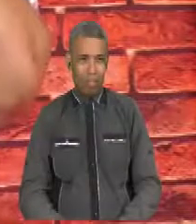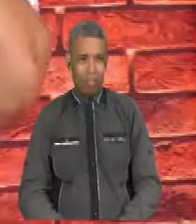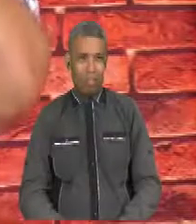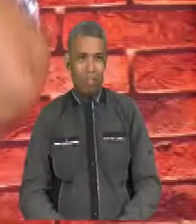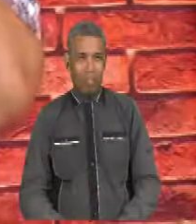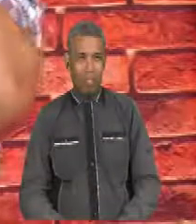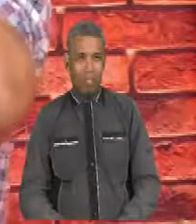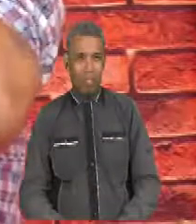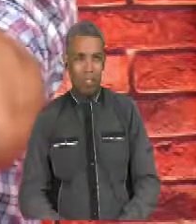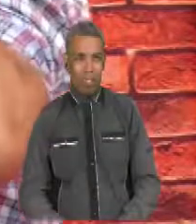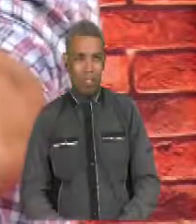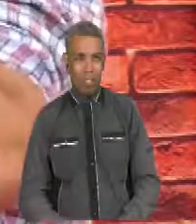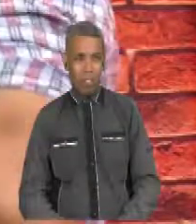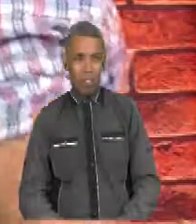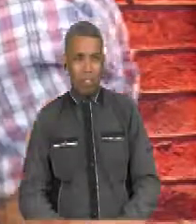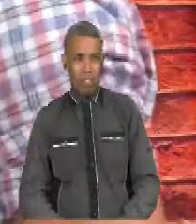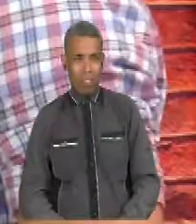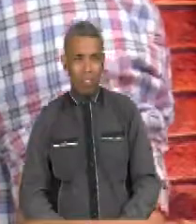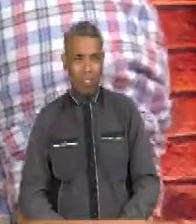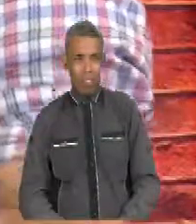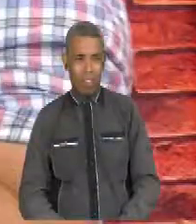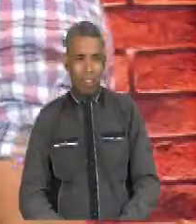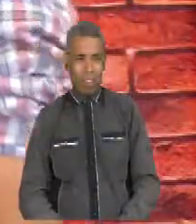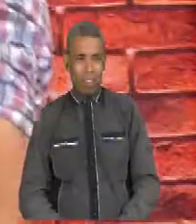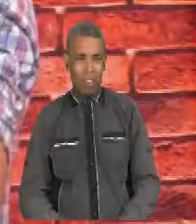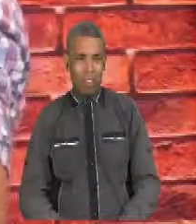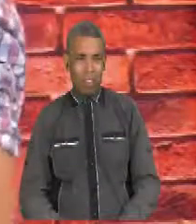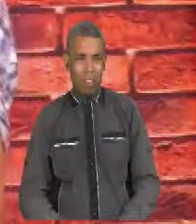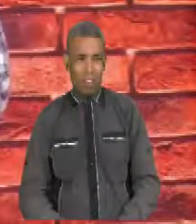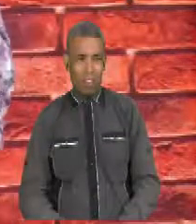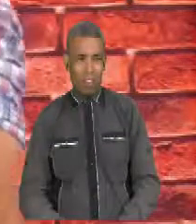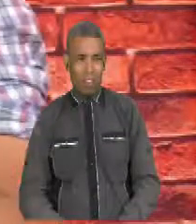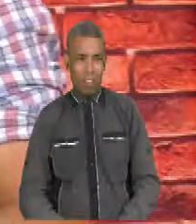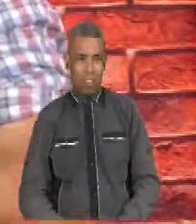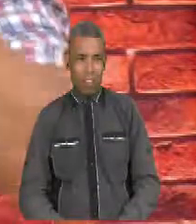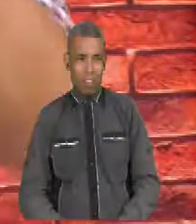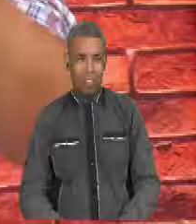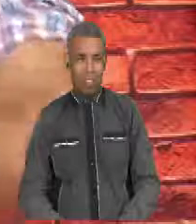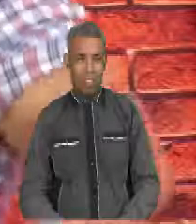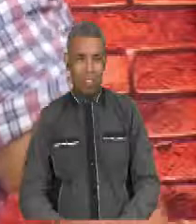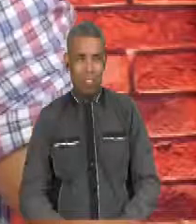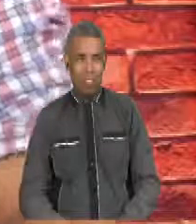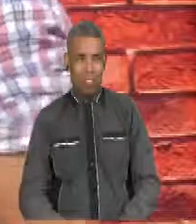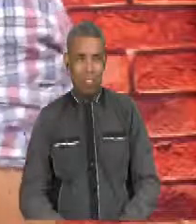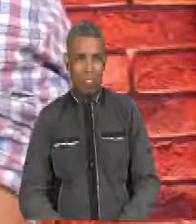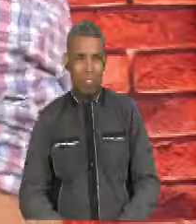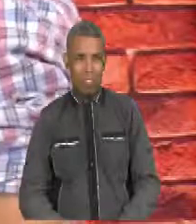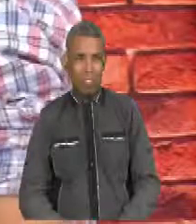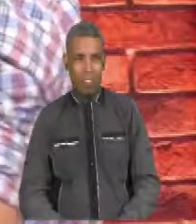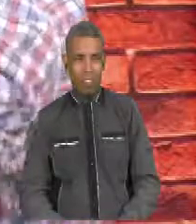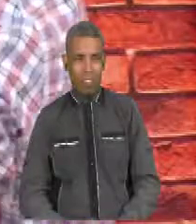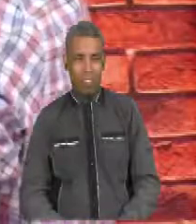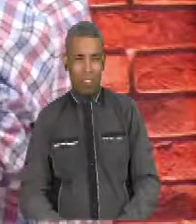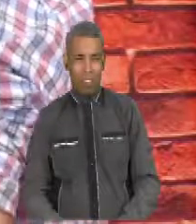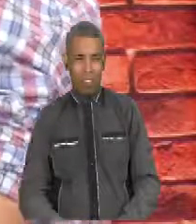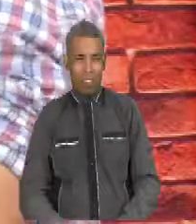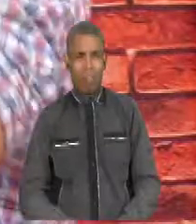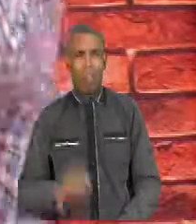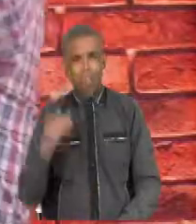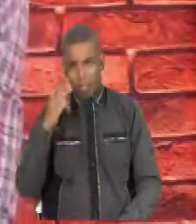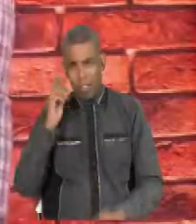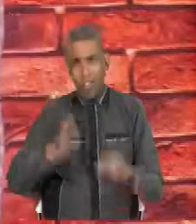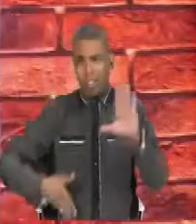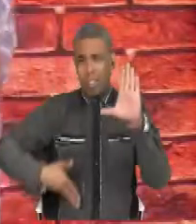bueno, cuando me radico en Chile, allá cuando cambio un poquito más de género, me meto con la salsa, con el merengue, el reggaetón, la